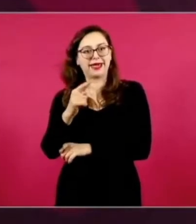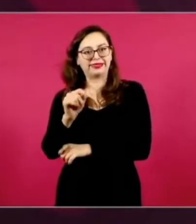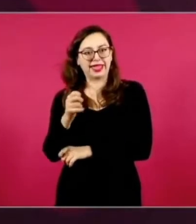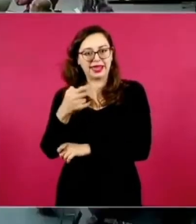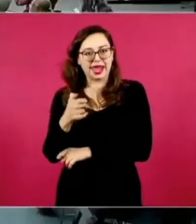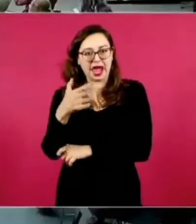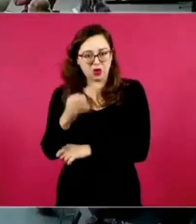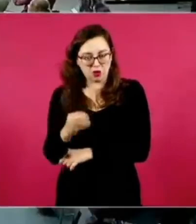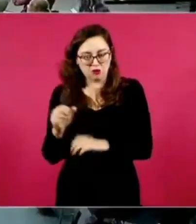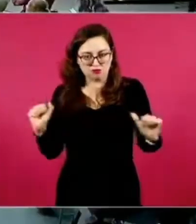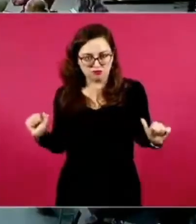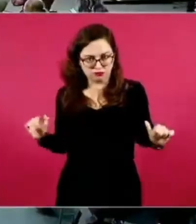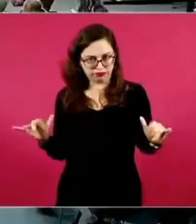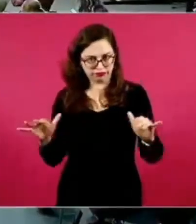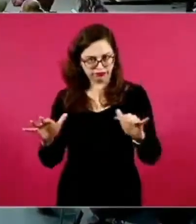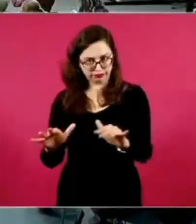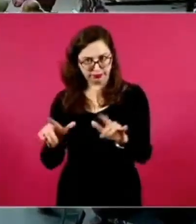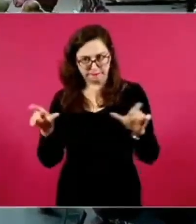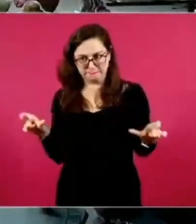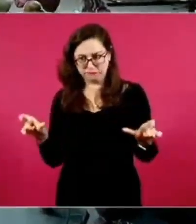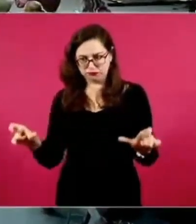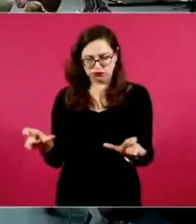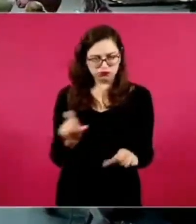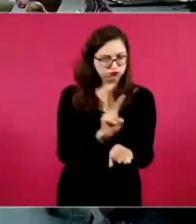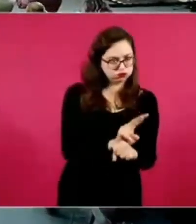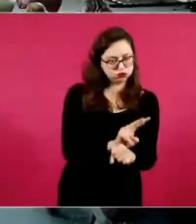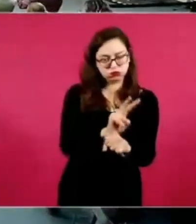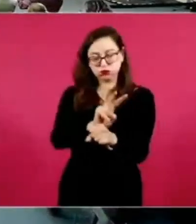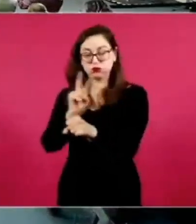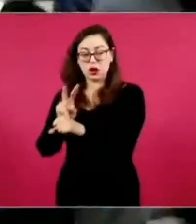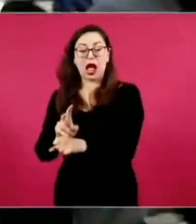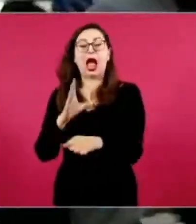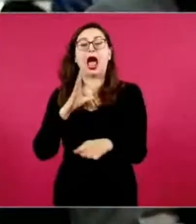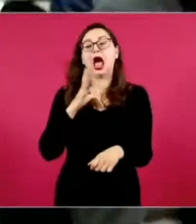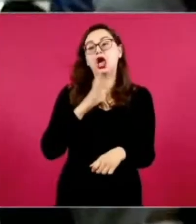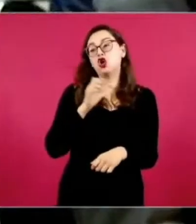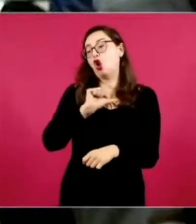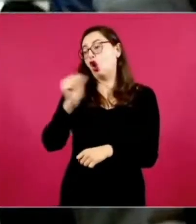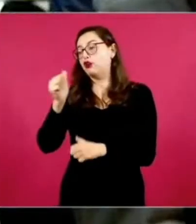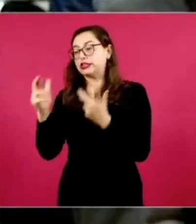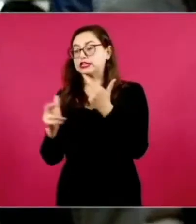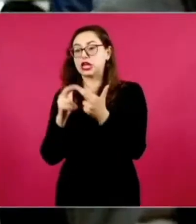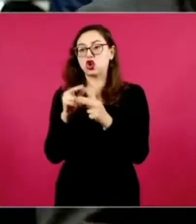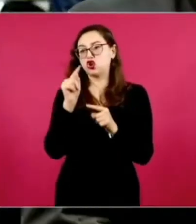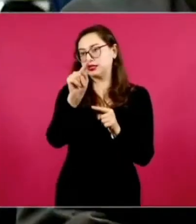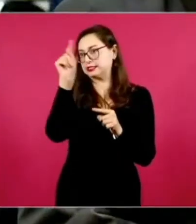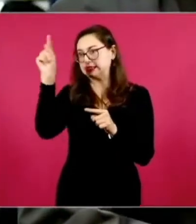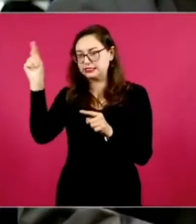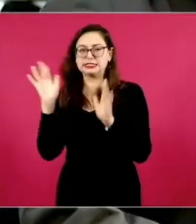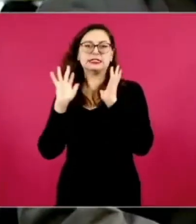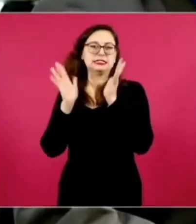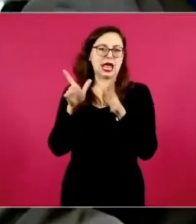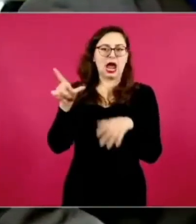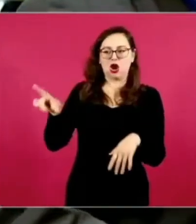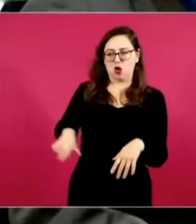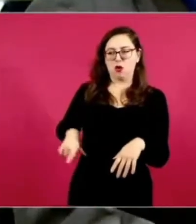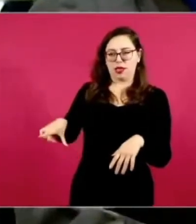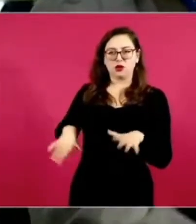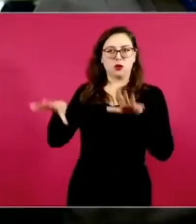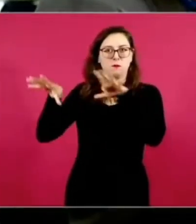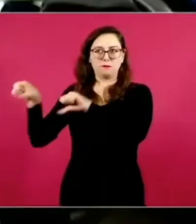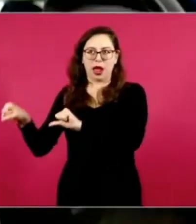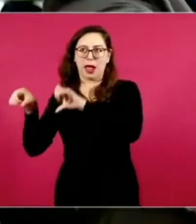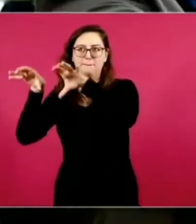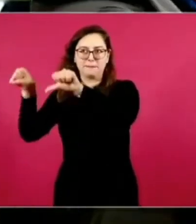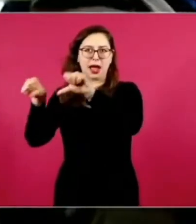anteriores ocasiones en varias regiones de Chiapas y nos ayuda pues a que haya esta tranquilidad por la disputa que ha habido entre